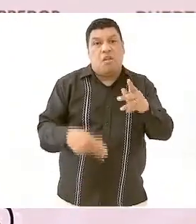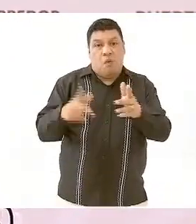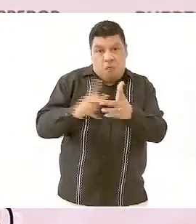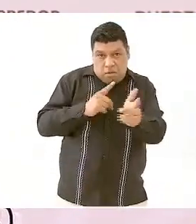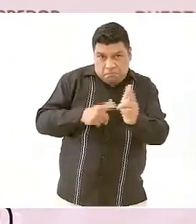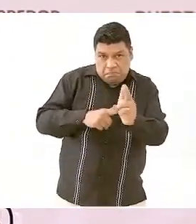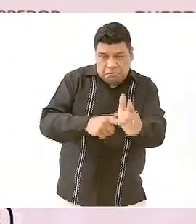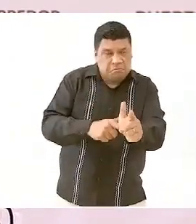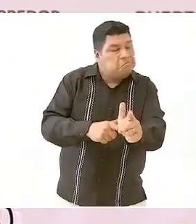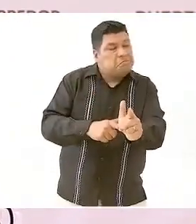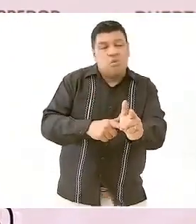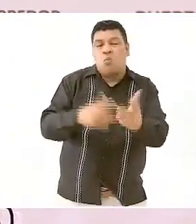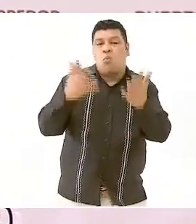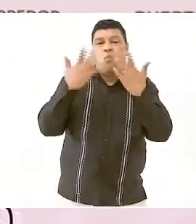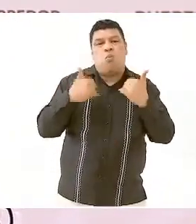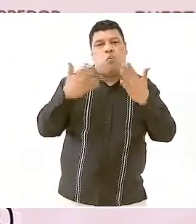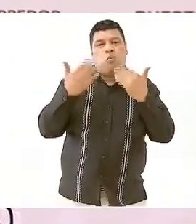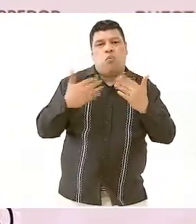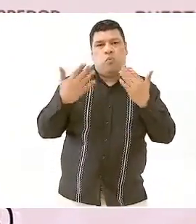Por eso nosotros